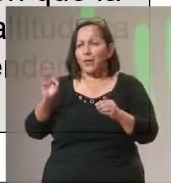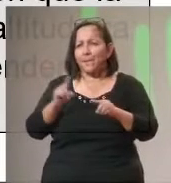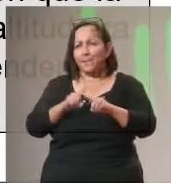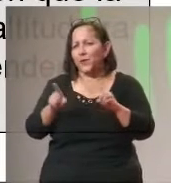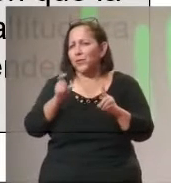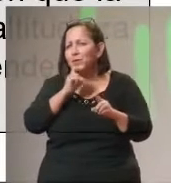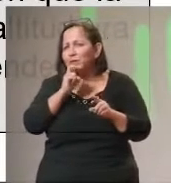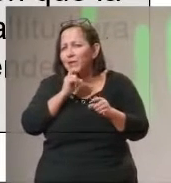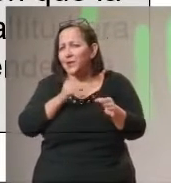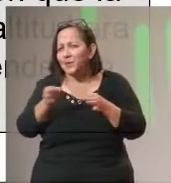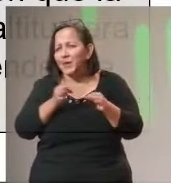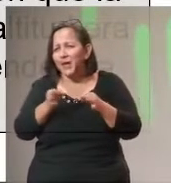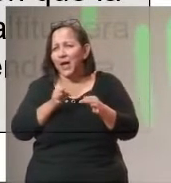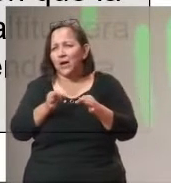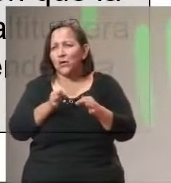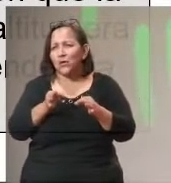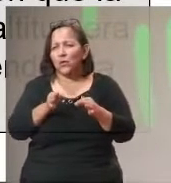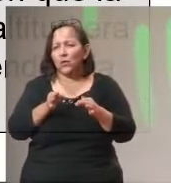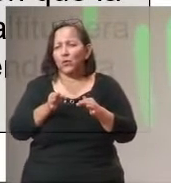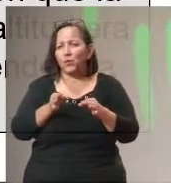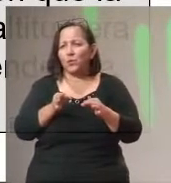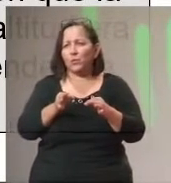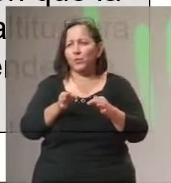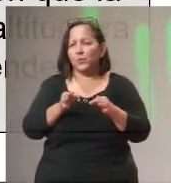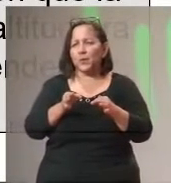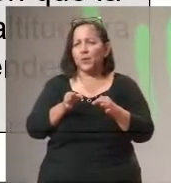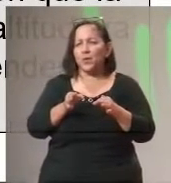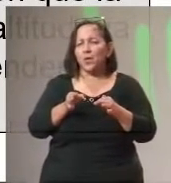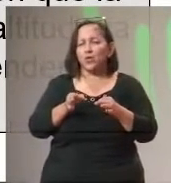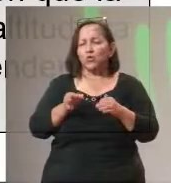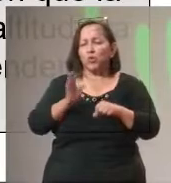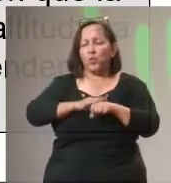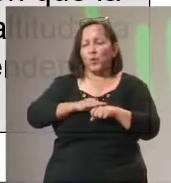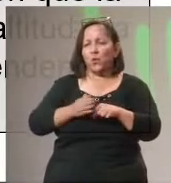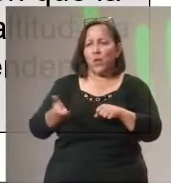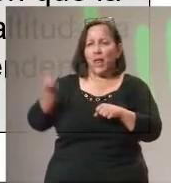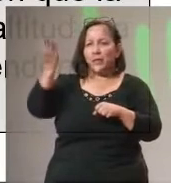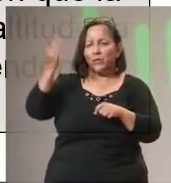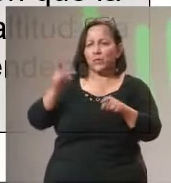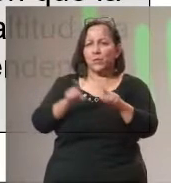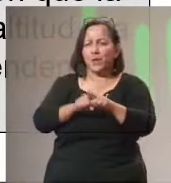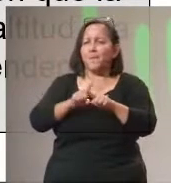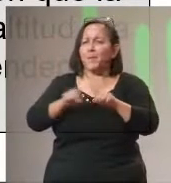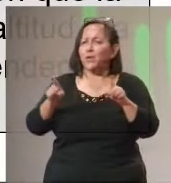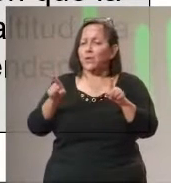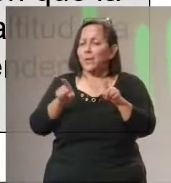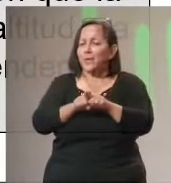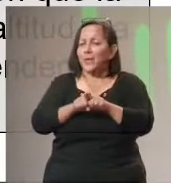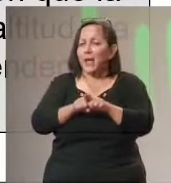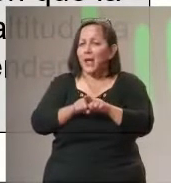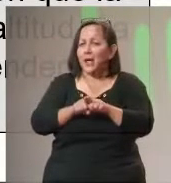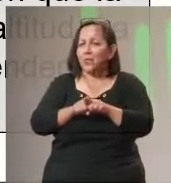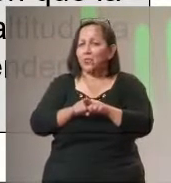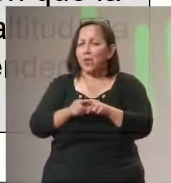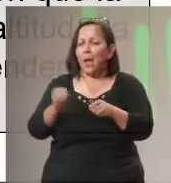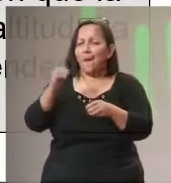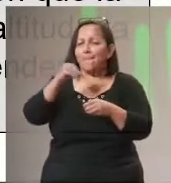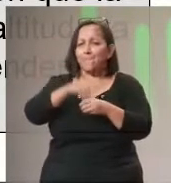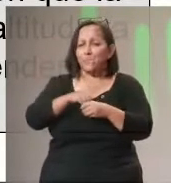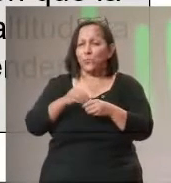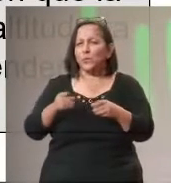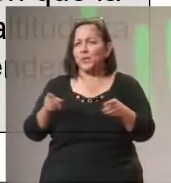muy difícil explicarlo mediante el efecto altitudinal, y que tal vez hay un aporte de las aguas superficiales en las